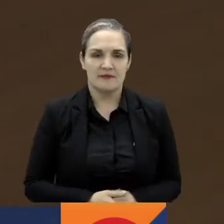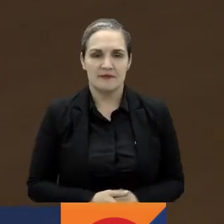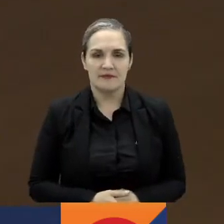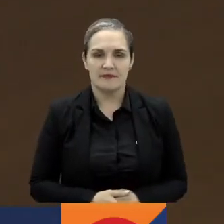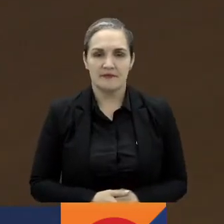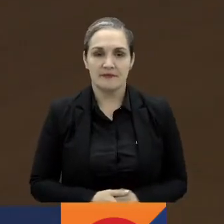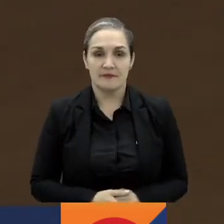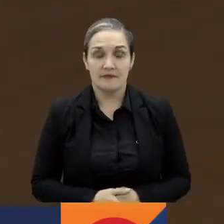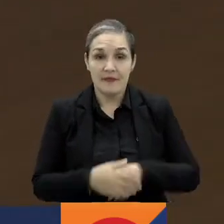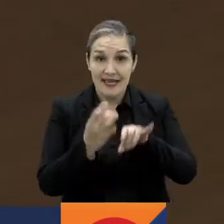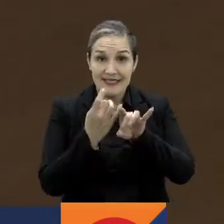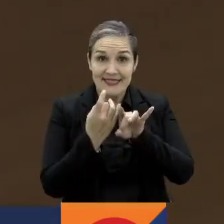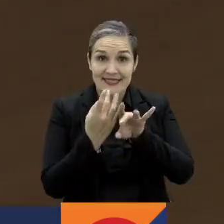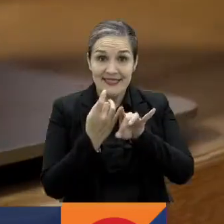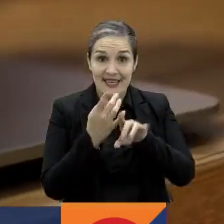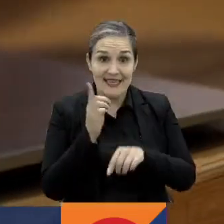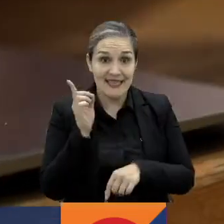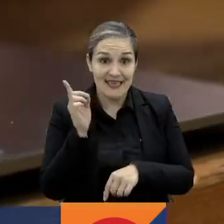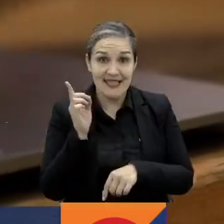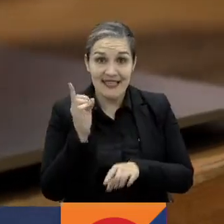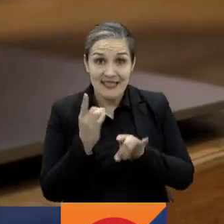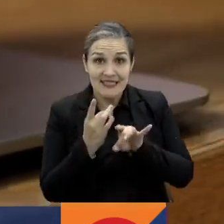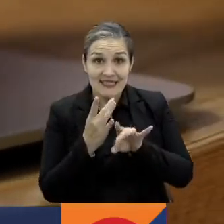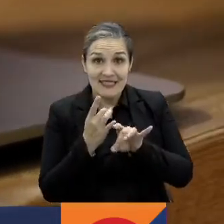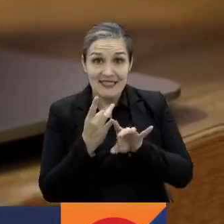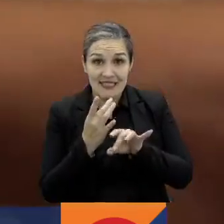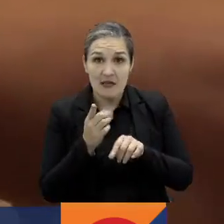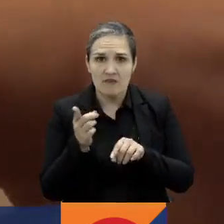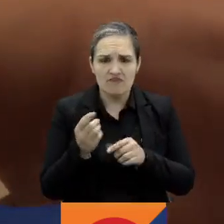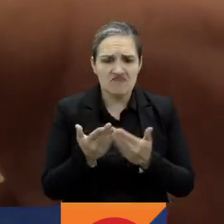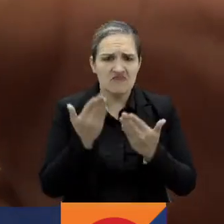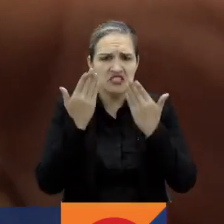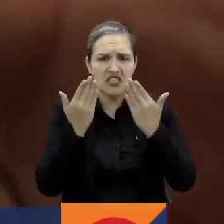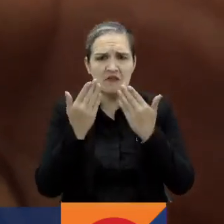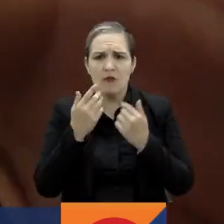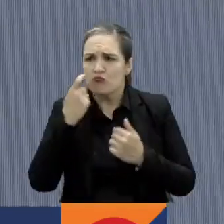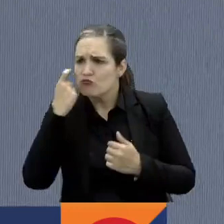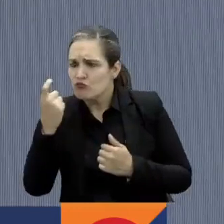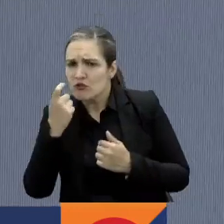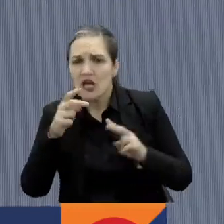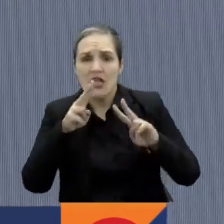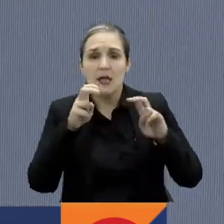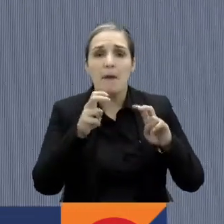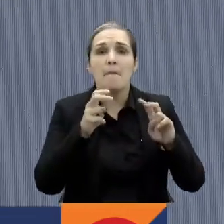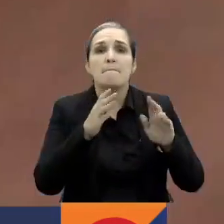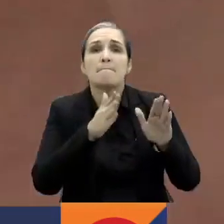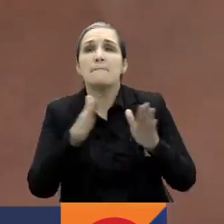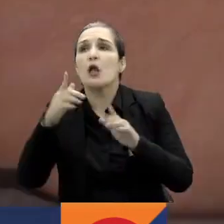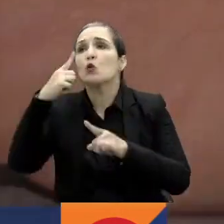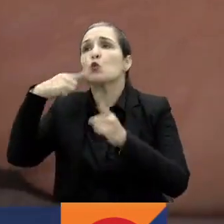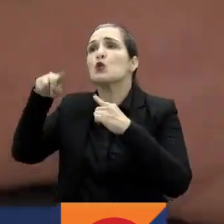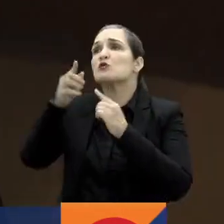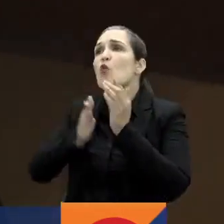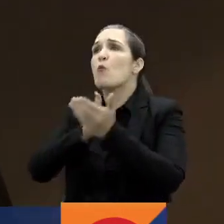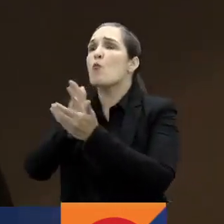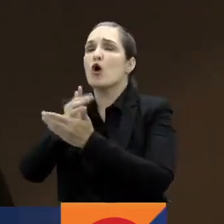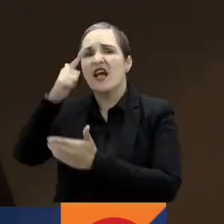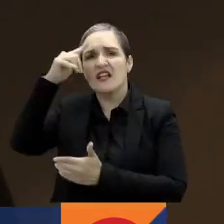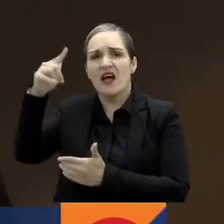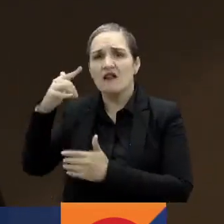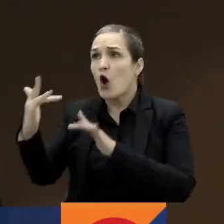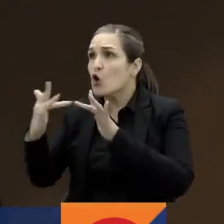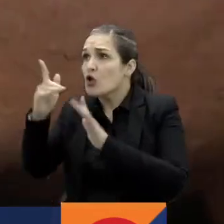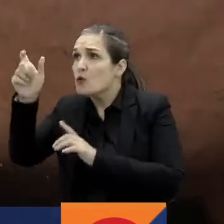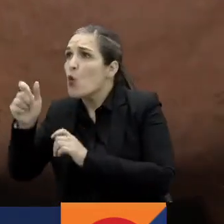El chat que está reemplazando los buscadores de internet y que puede resolver todo, desde un plan turístico en Cartagena.